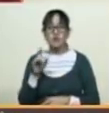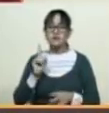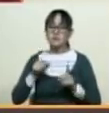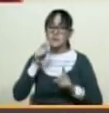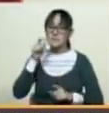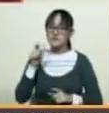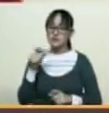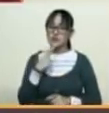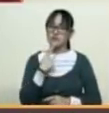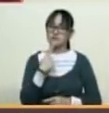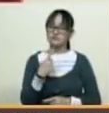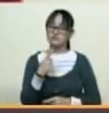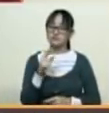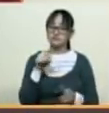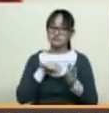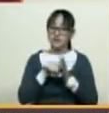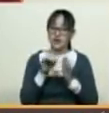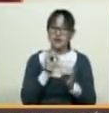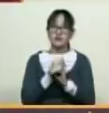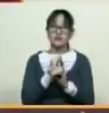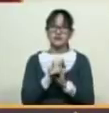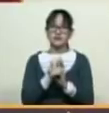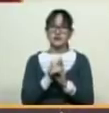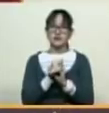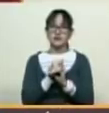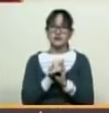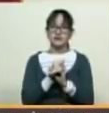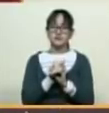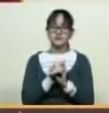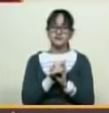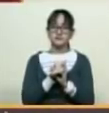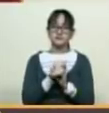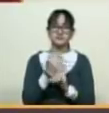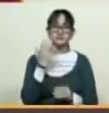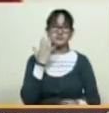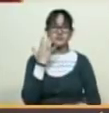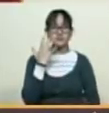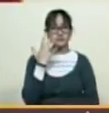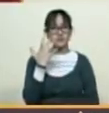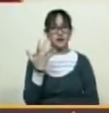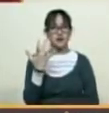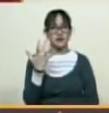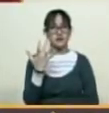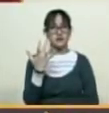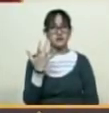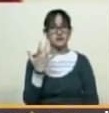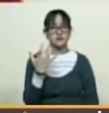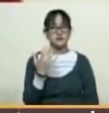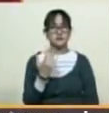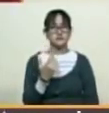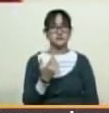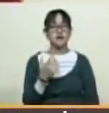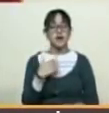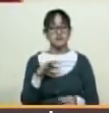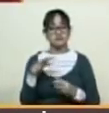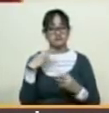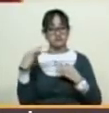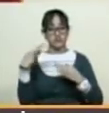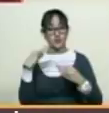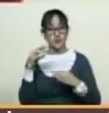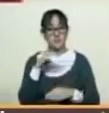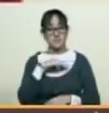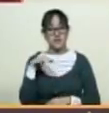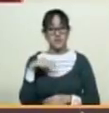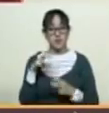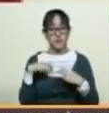se metan en el sitio oficial del Consejo para ver en el registro electoral si particularmente fueron seleccionados como miembros de